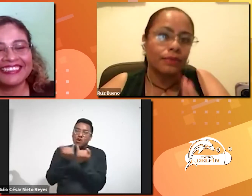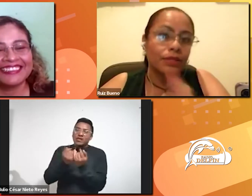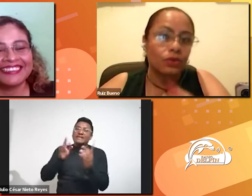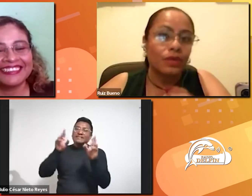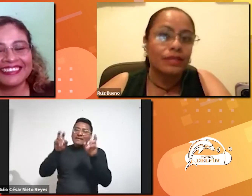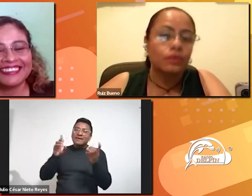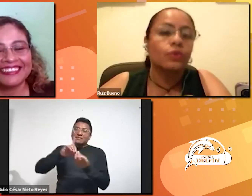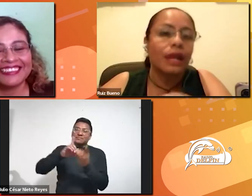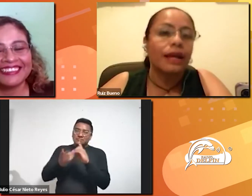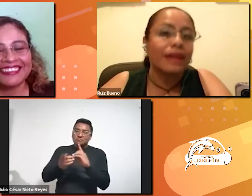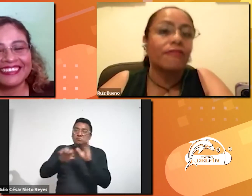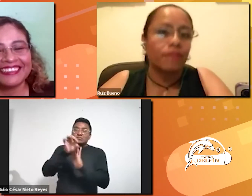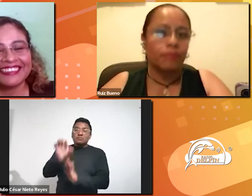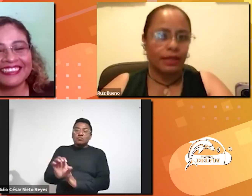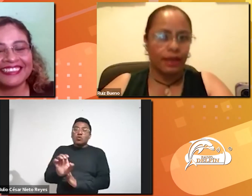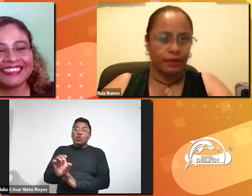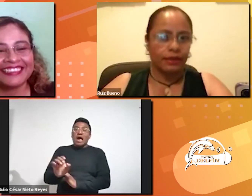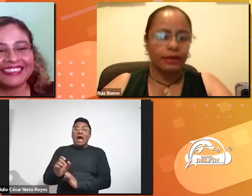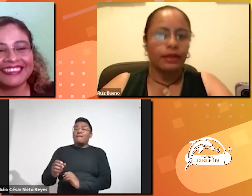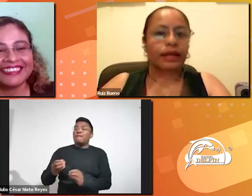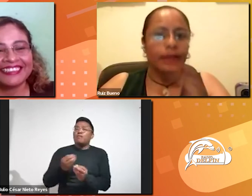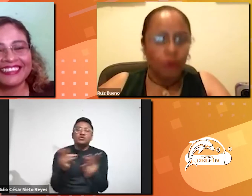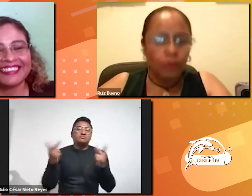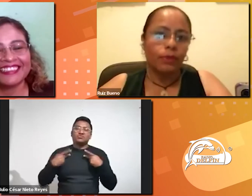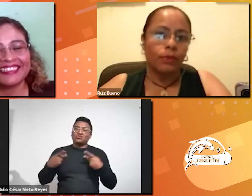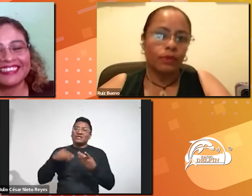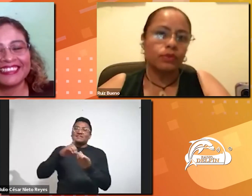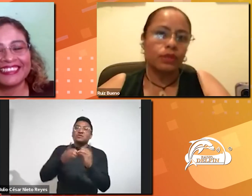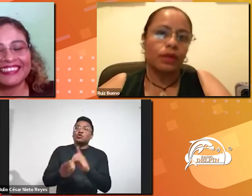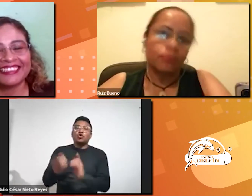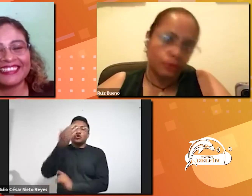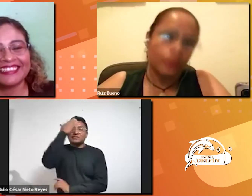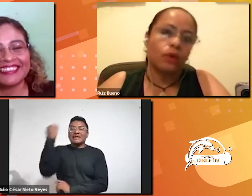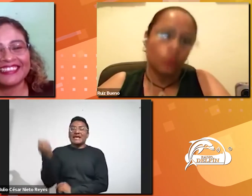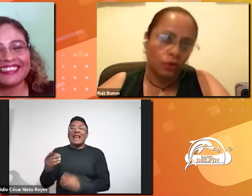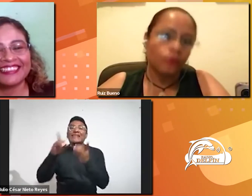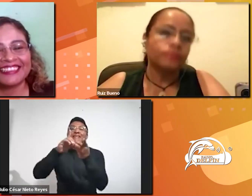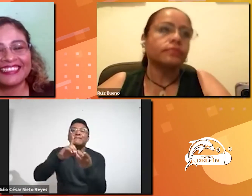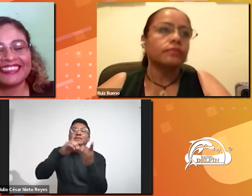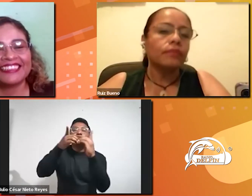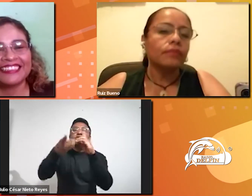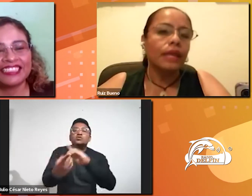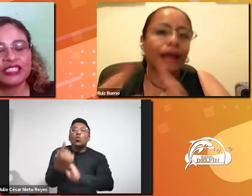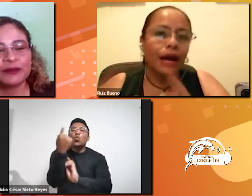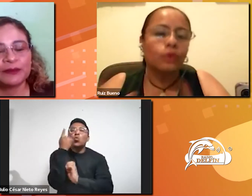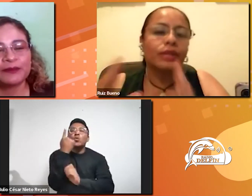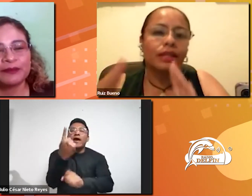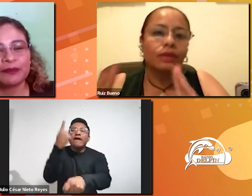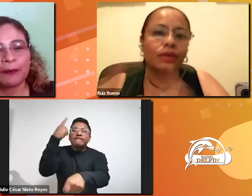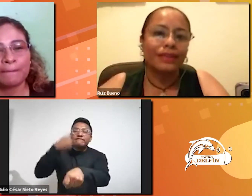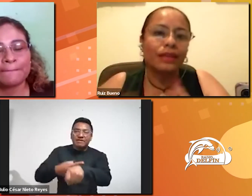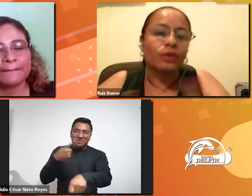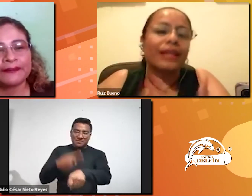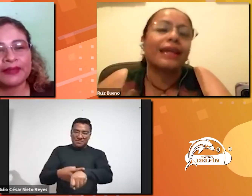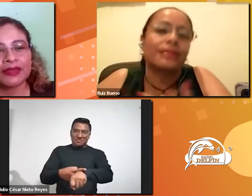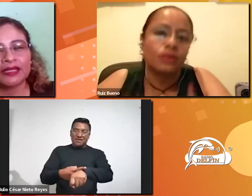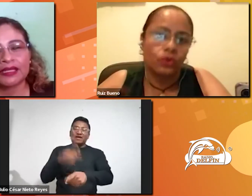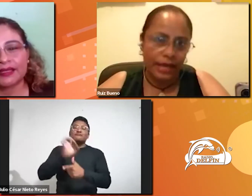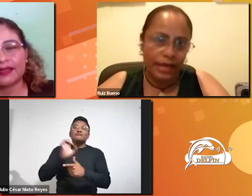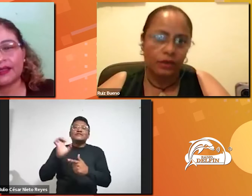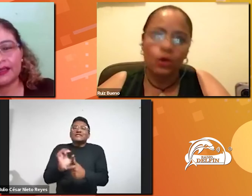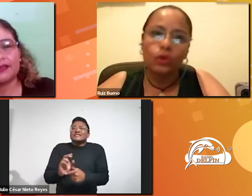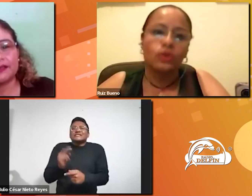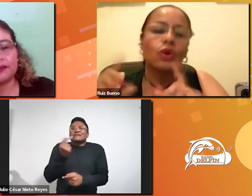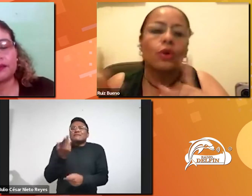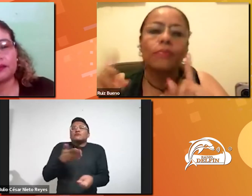que la depresión es una enfermedad. ¿Cómo le podemos ayudar? Pues bueno, uno, acudiendo, dándole la